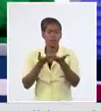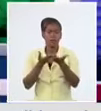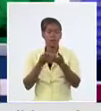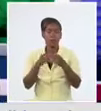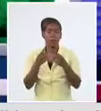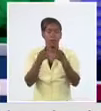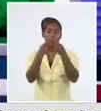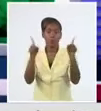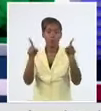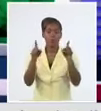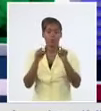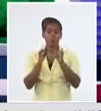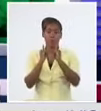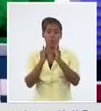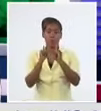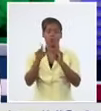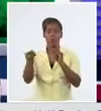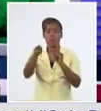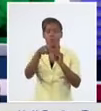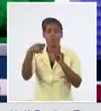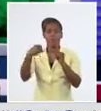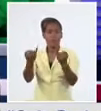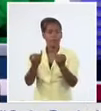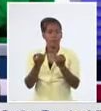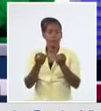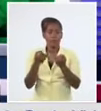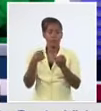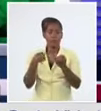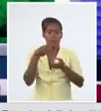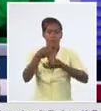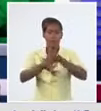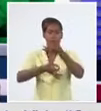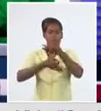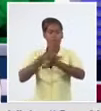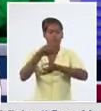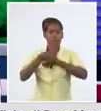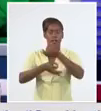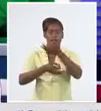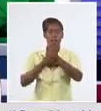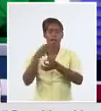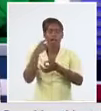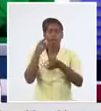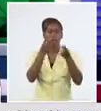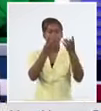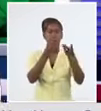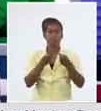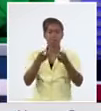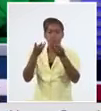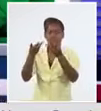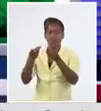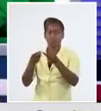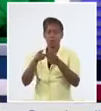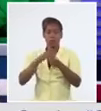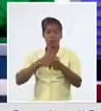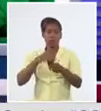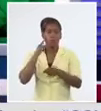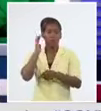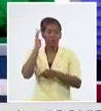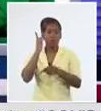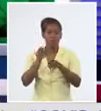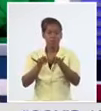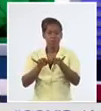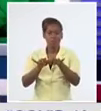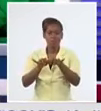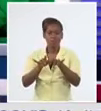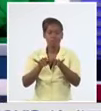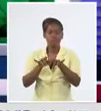montado donde se discuten los casos online, en tiempo real, donde compartimos en las videoconferencias y en los intercambios personales.